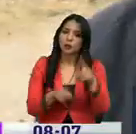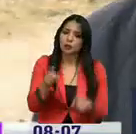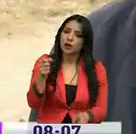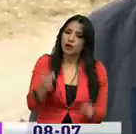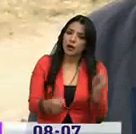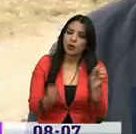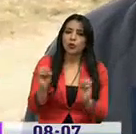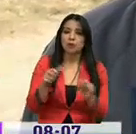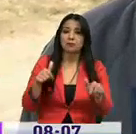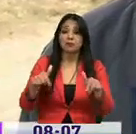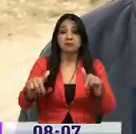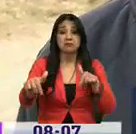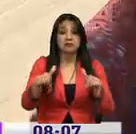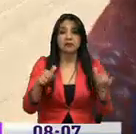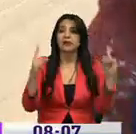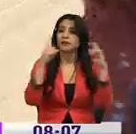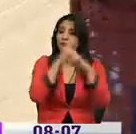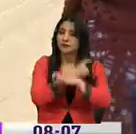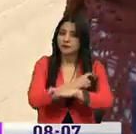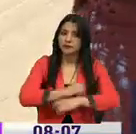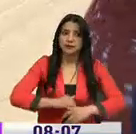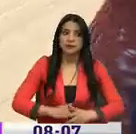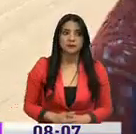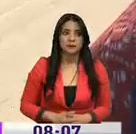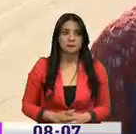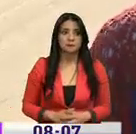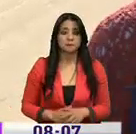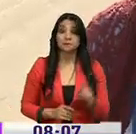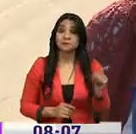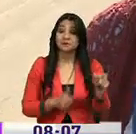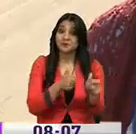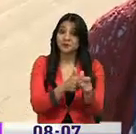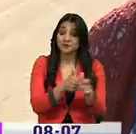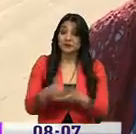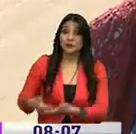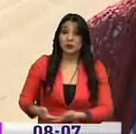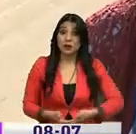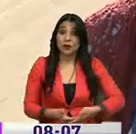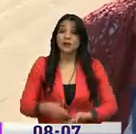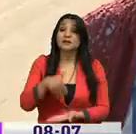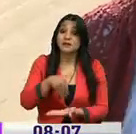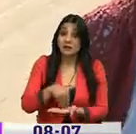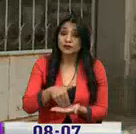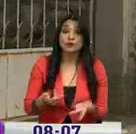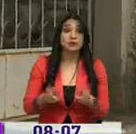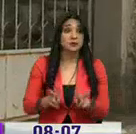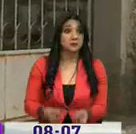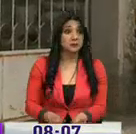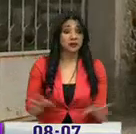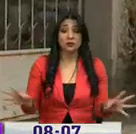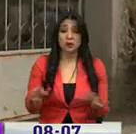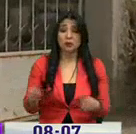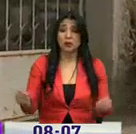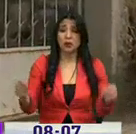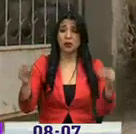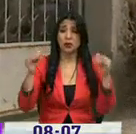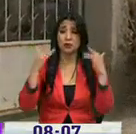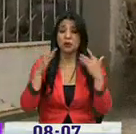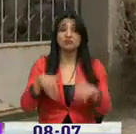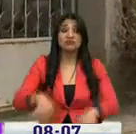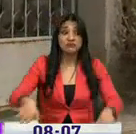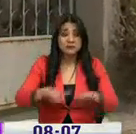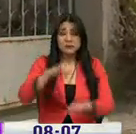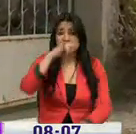pero es difícil para todos. Acá arribita tenemos la guaguacentro y toda esta polvareda pues llega